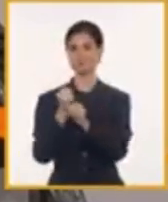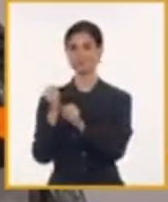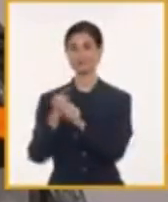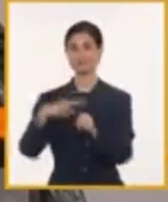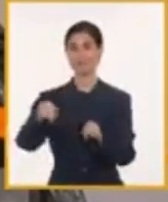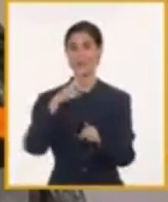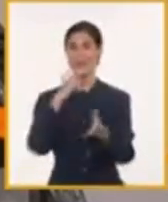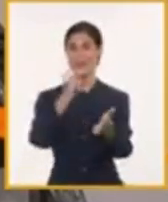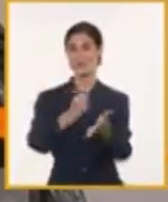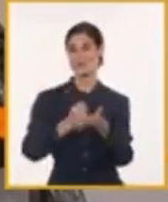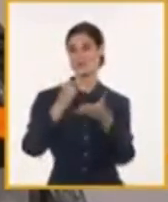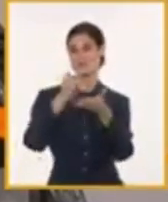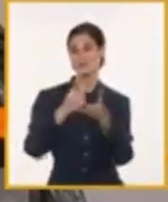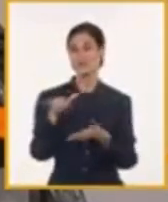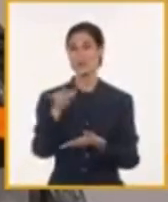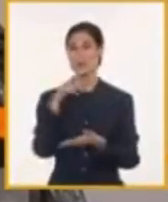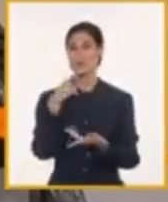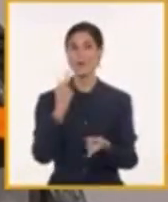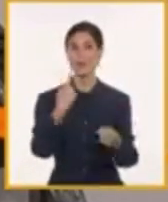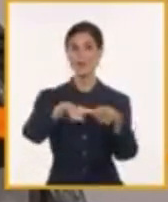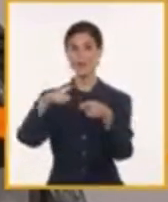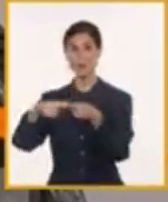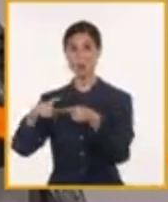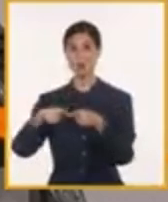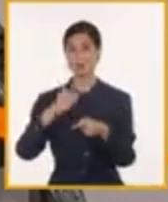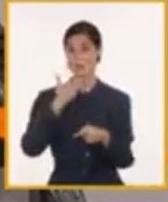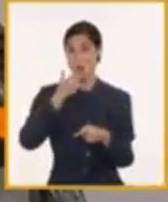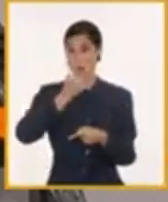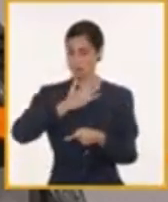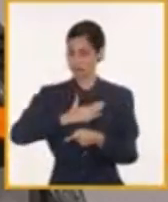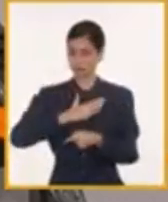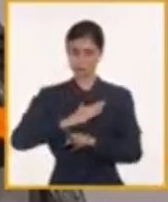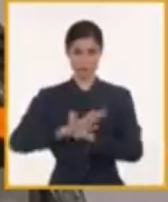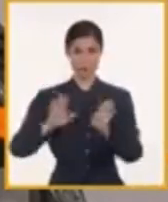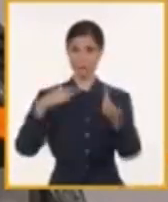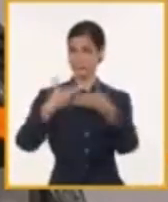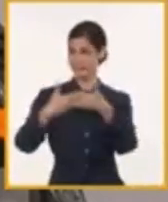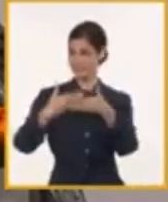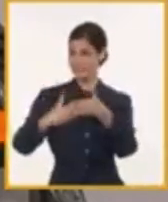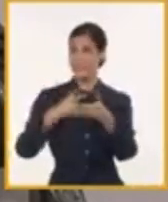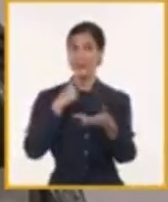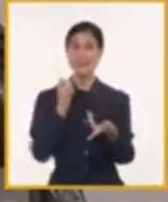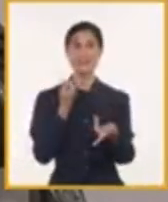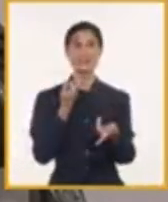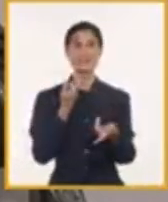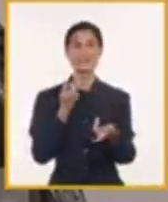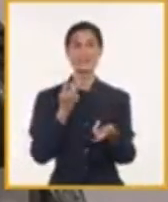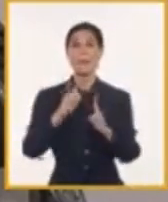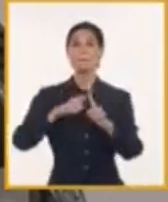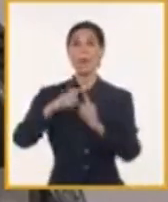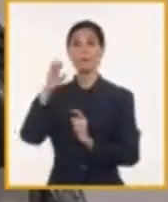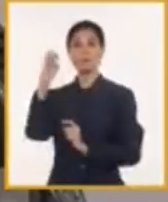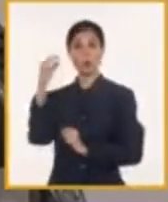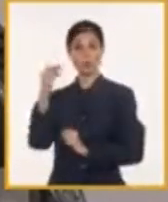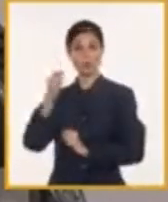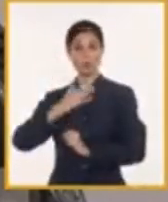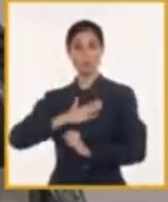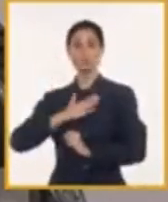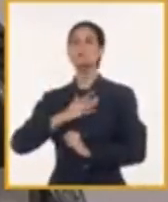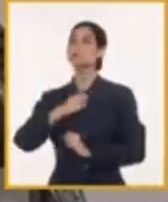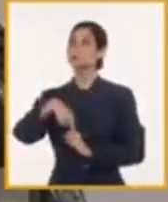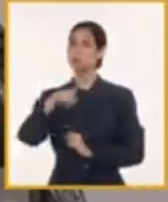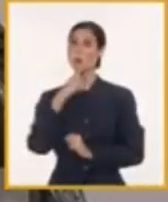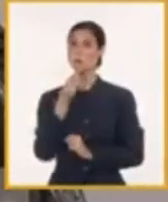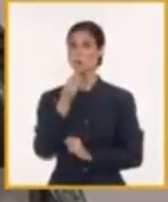autofinanciarse, de adquirir las principales materias primas, insumos y todo el financiamiento que necesitamos para que